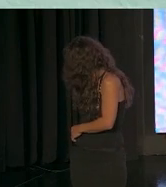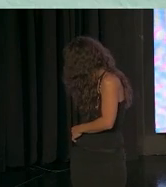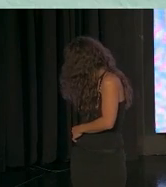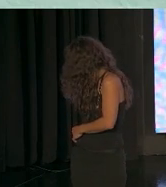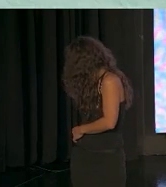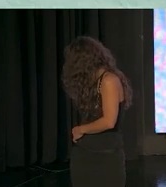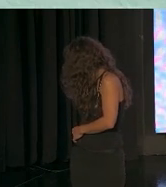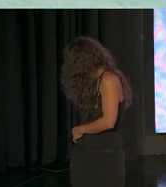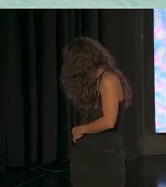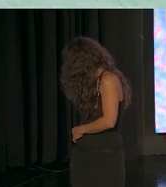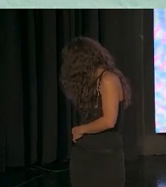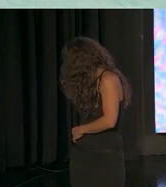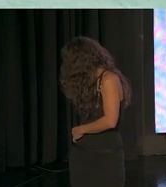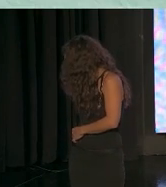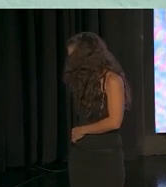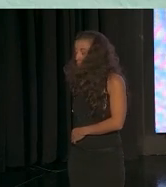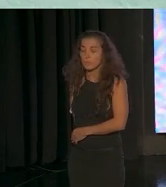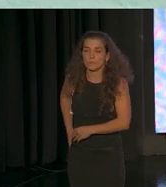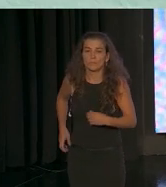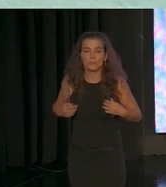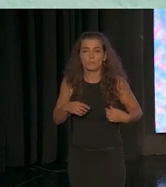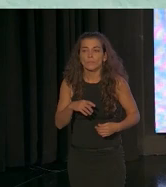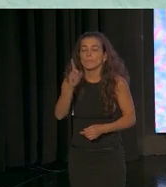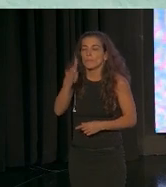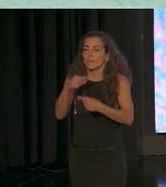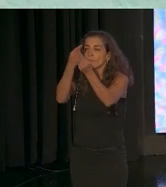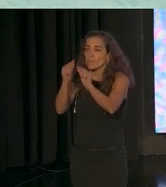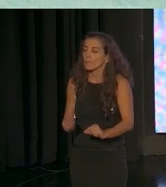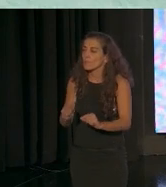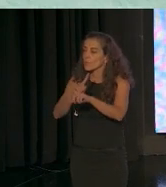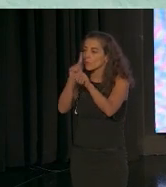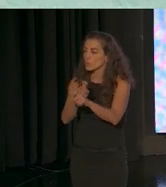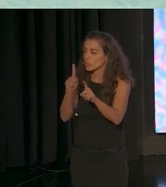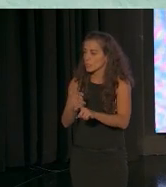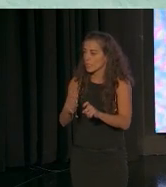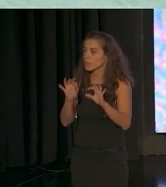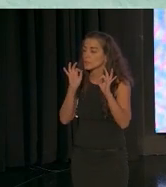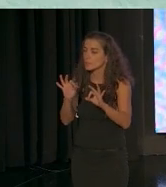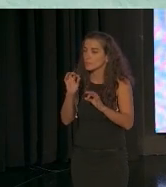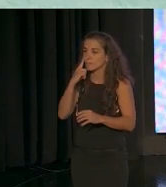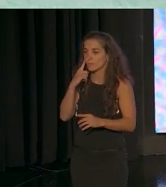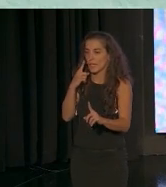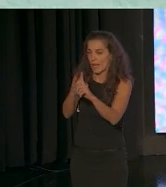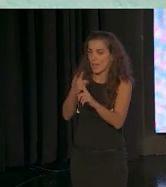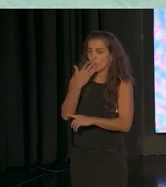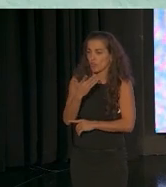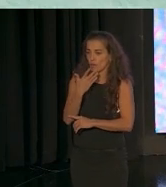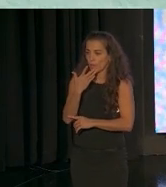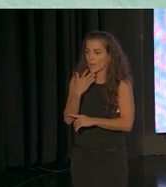Bueno, hemos elaborado también un necesario cuestionario poblacional para conocer cómo ha